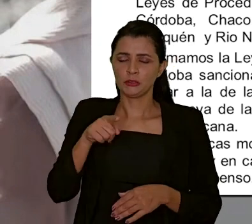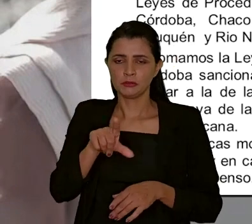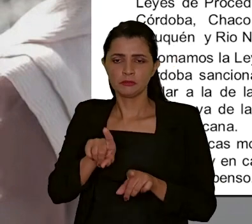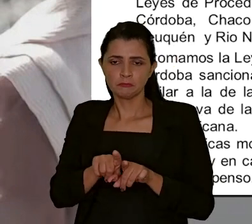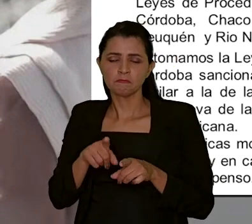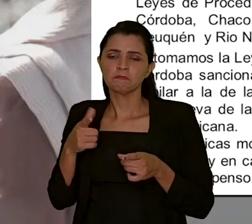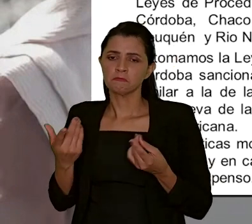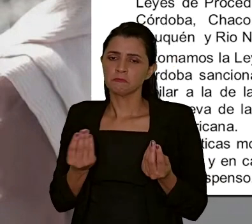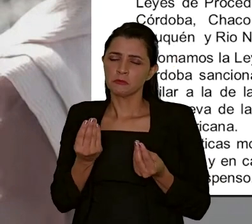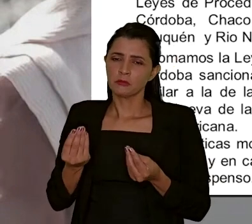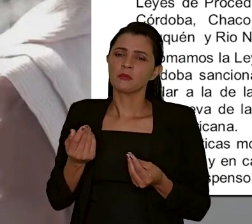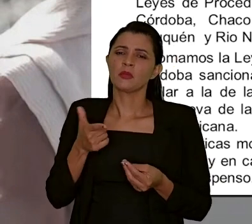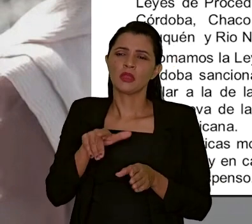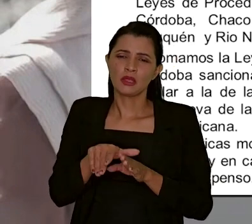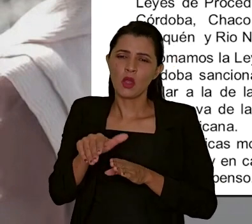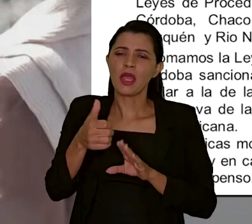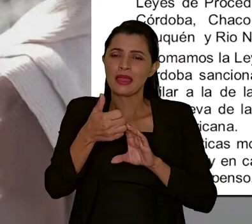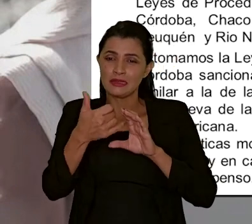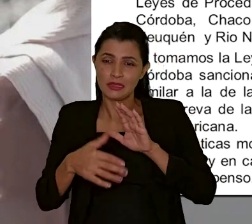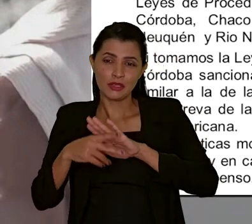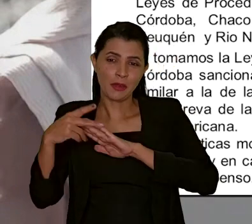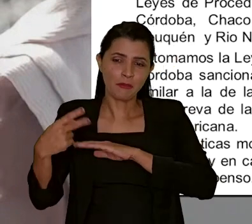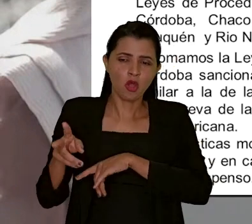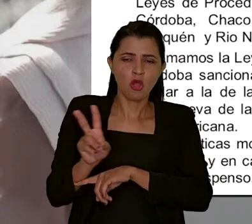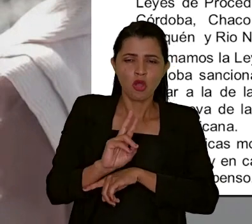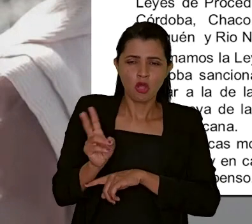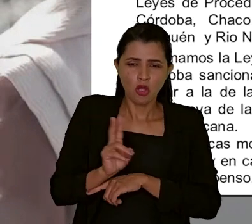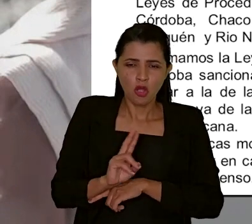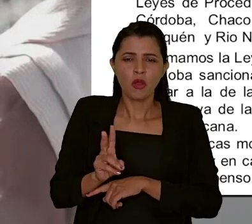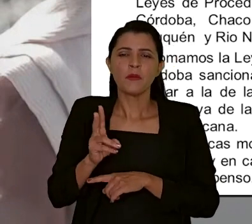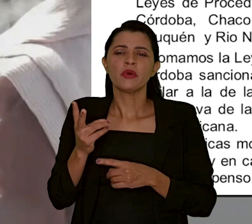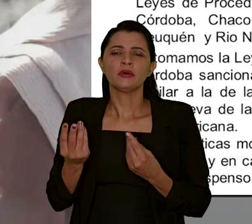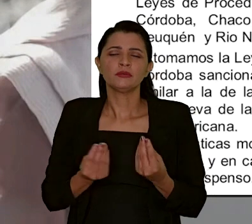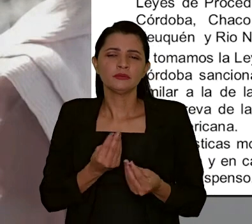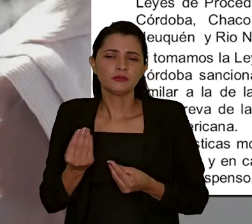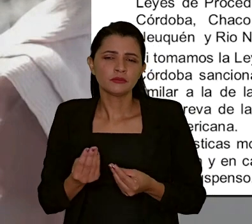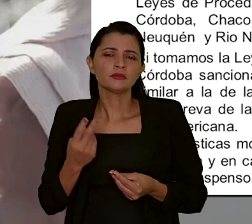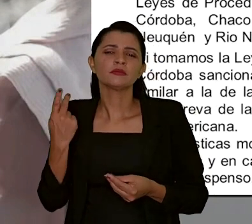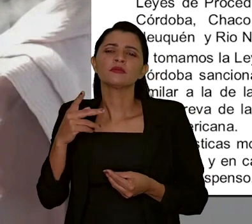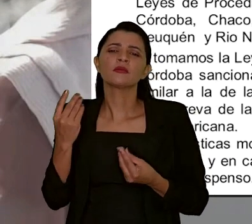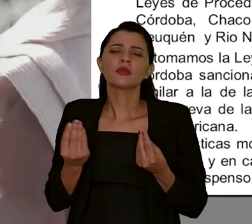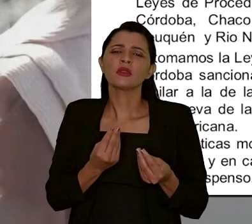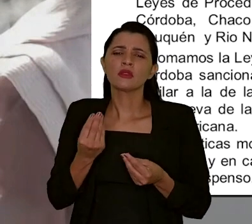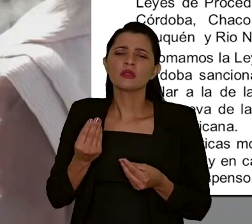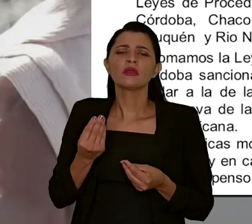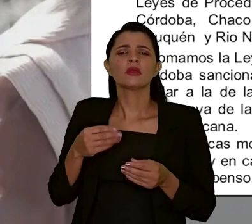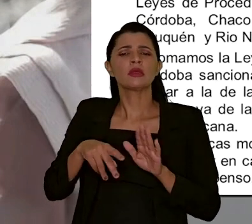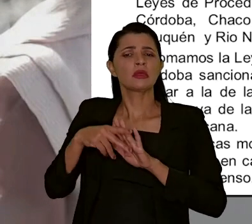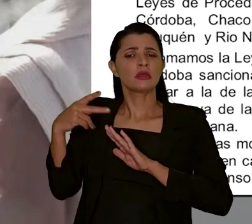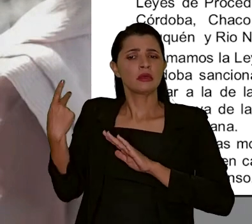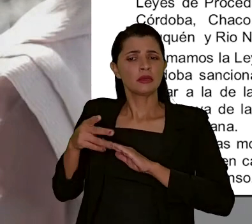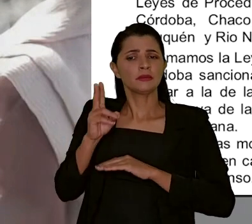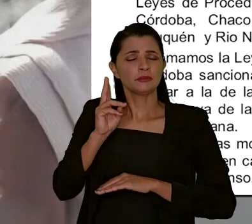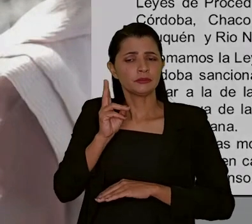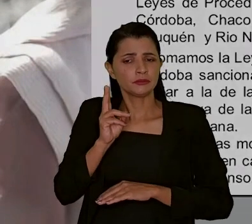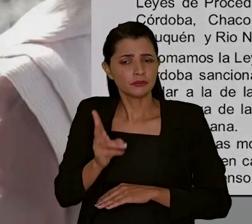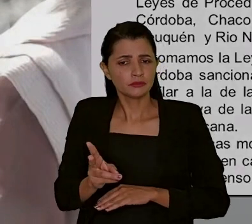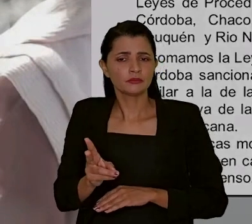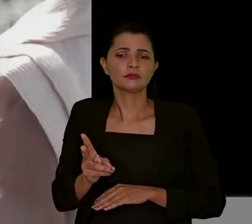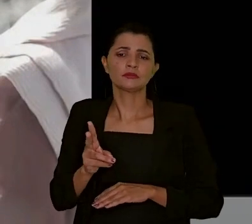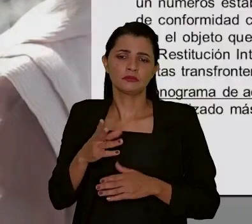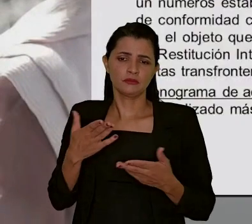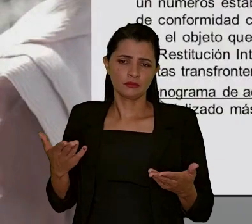es sumario, de características monitorias, es decir, se dicta la orden de restitución y en caso que se opongan excepciones, se